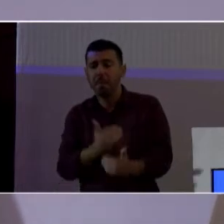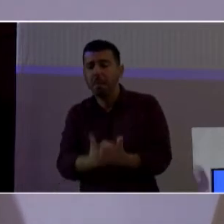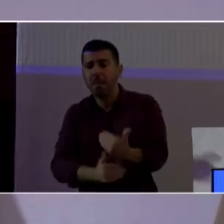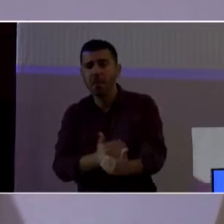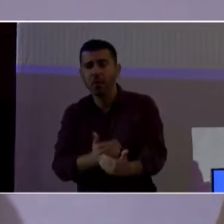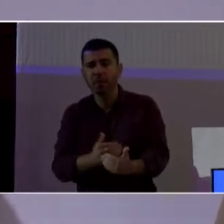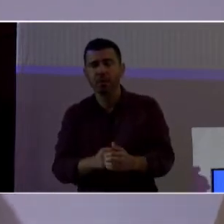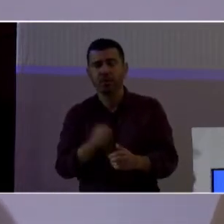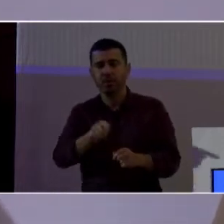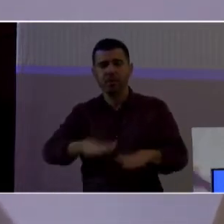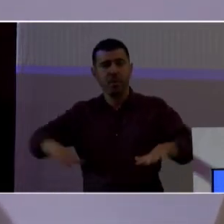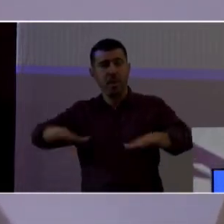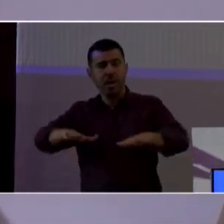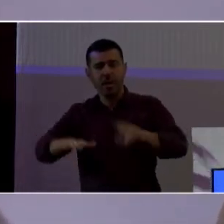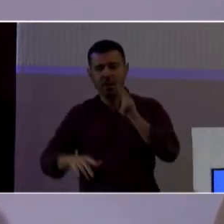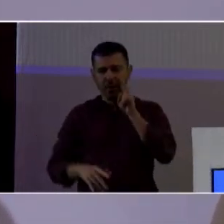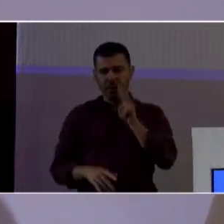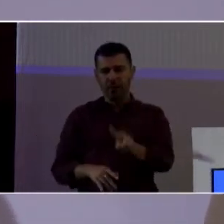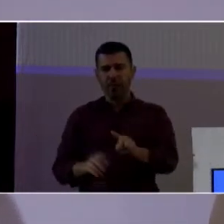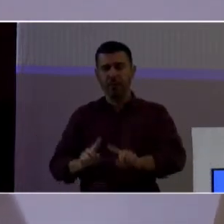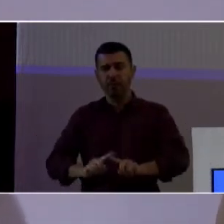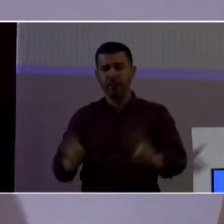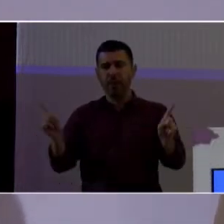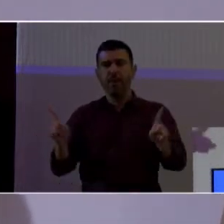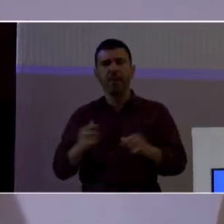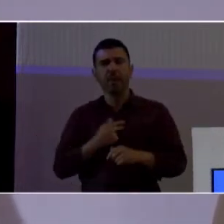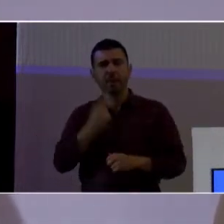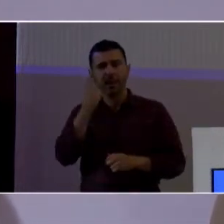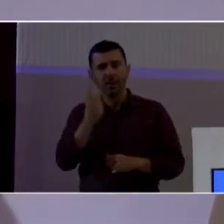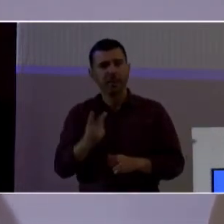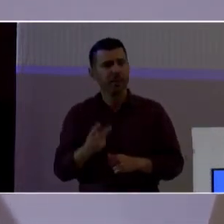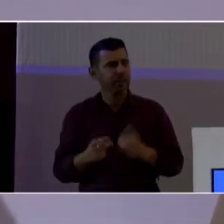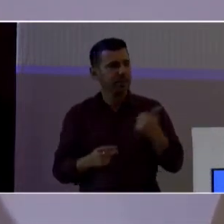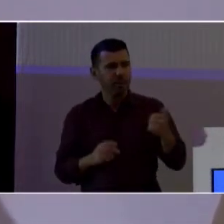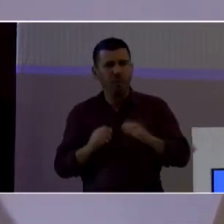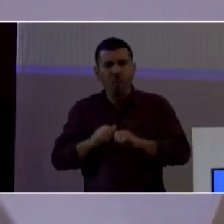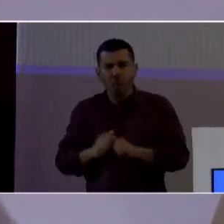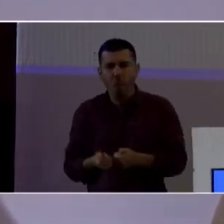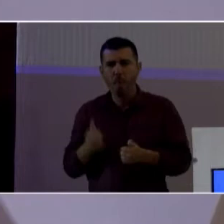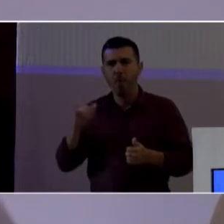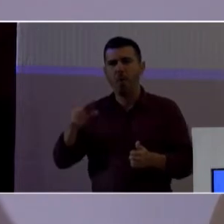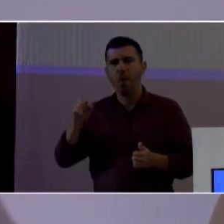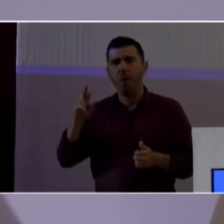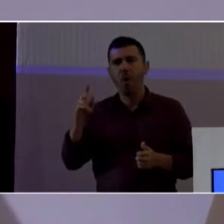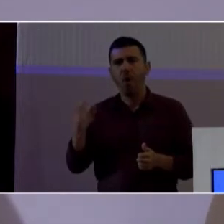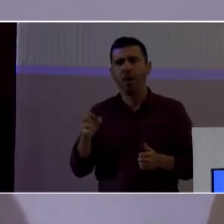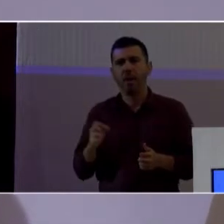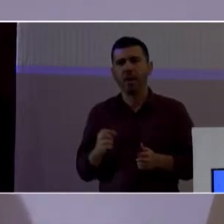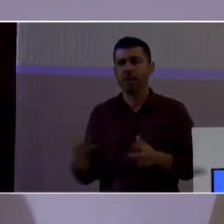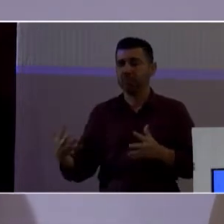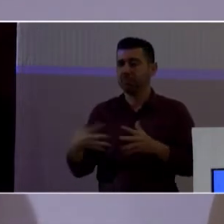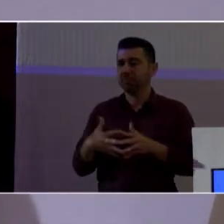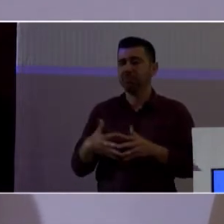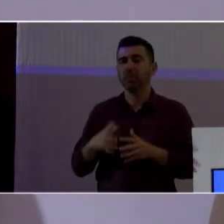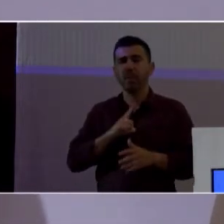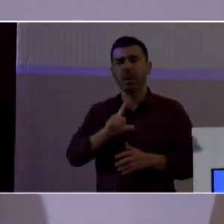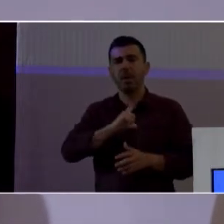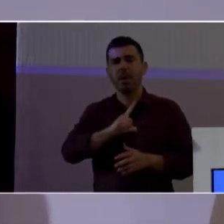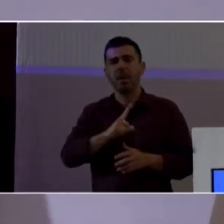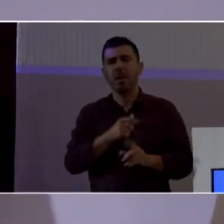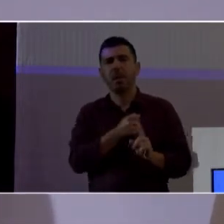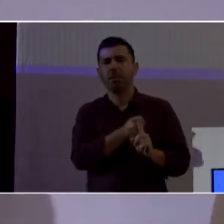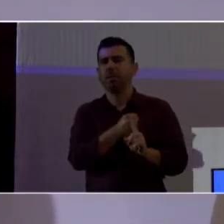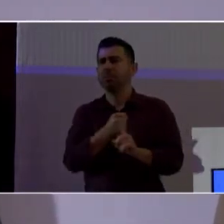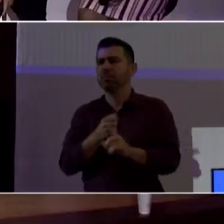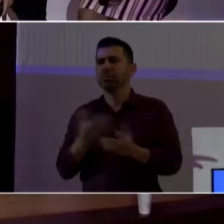la región de manera diferente. Como Jorge, a partir de la formación que vamos liderando, vemos a un